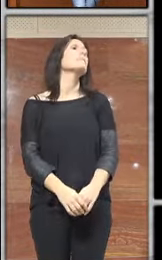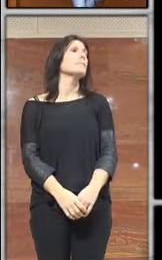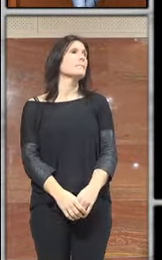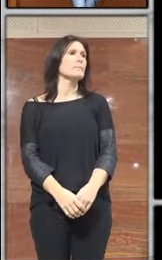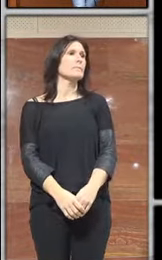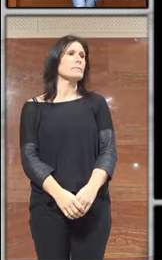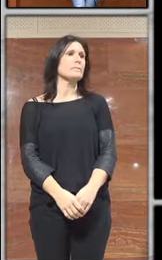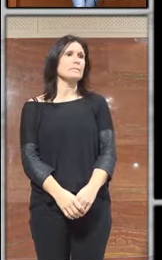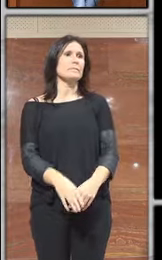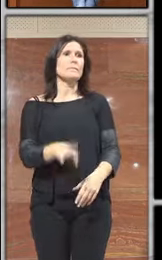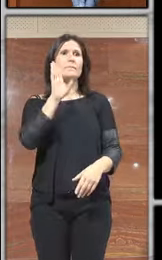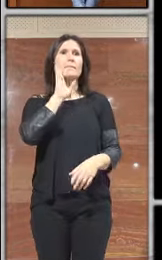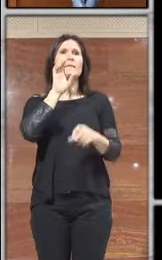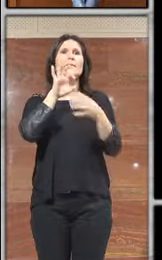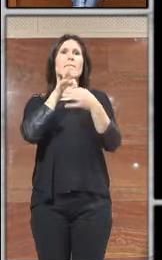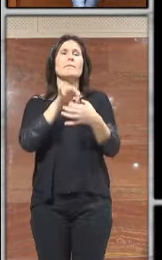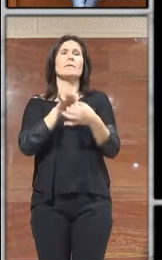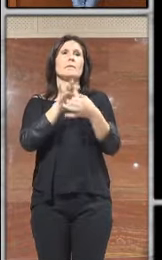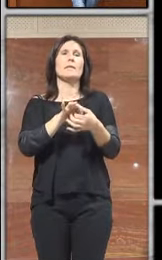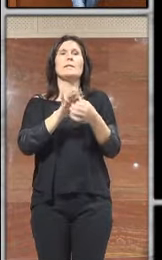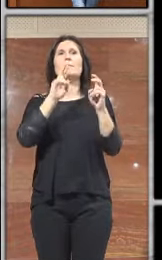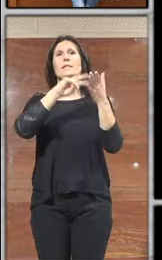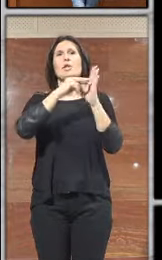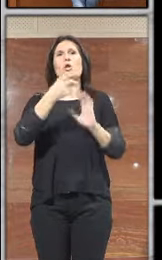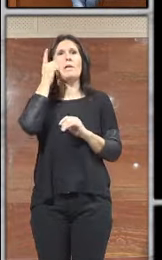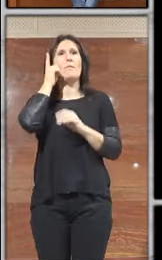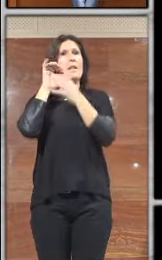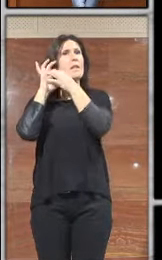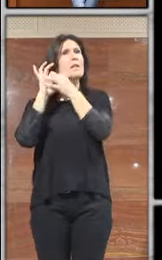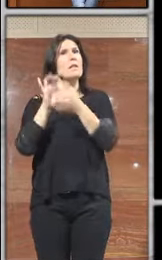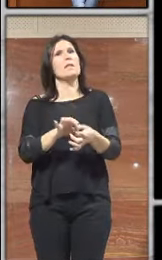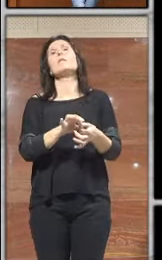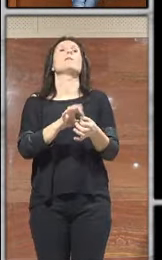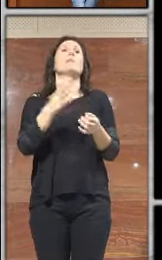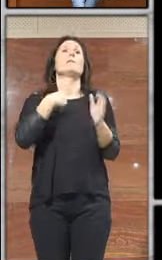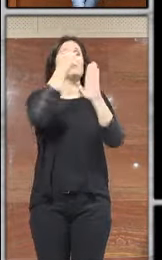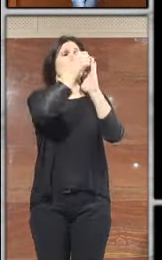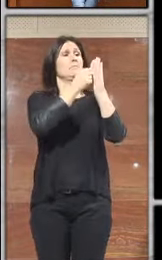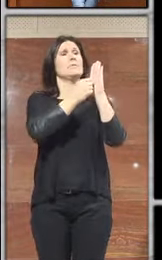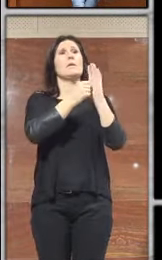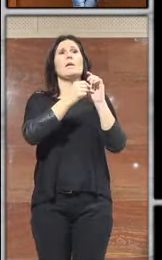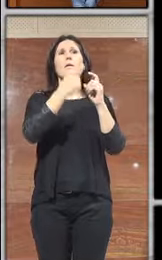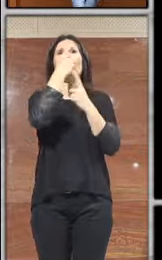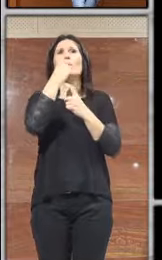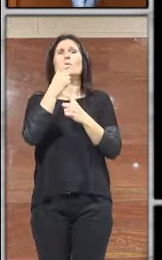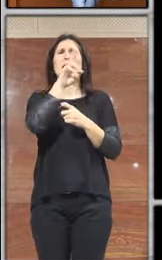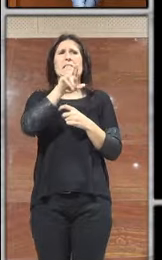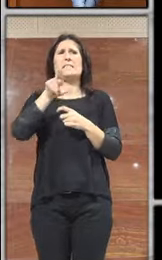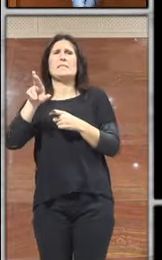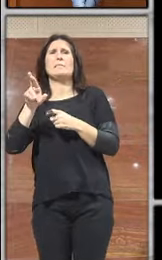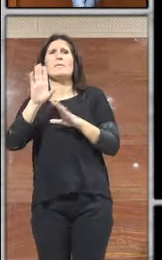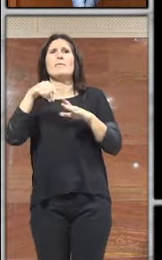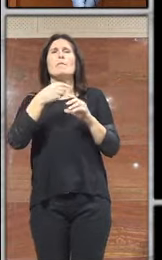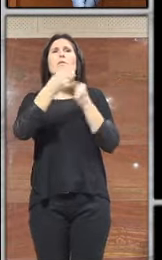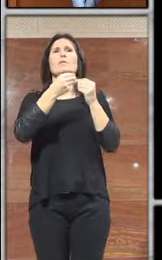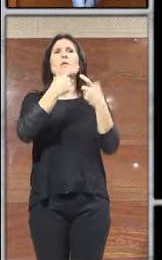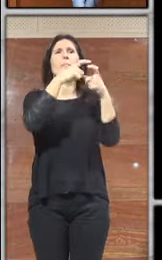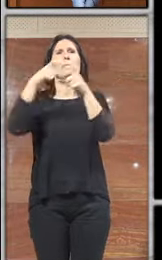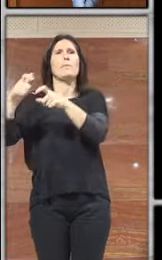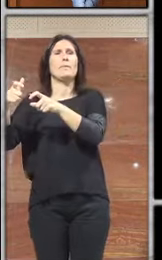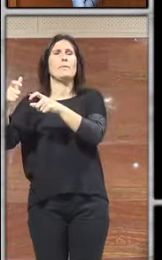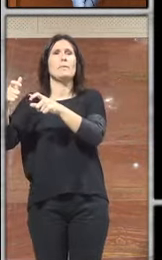Luego, lo mismo orientado a la tecnología móvil, lo hemos puesto todo al mismo nivel, aunque las preguntas fueron muy reiterativas, todo en un mismo nivel. Pues